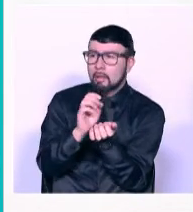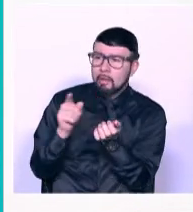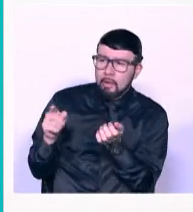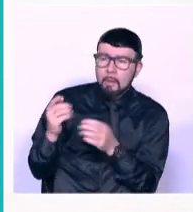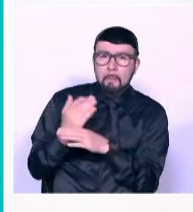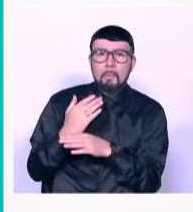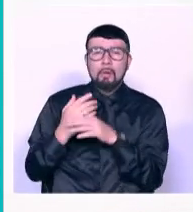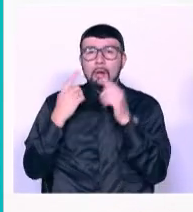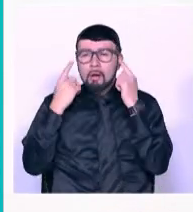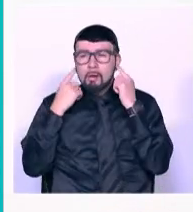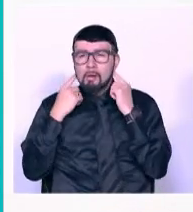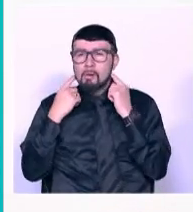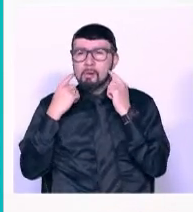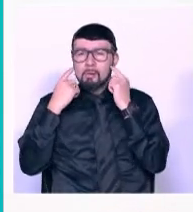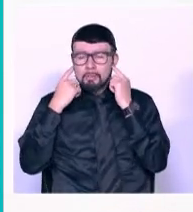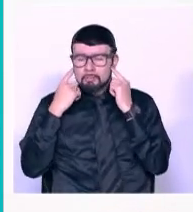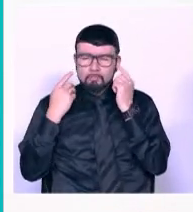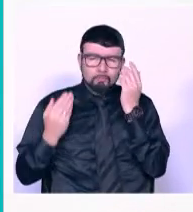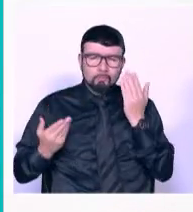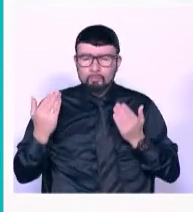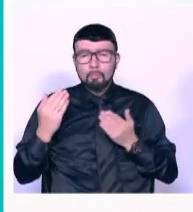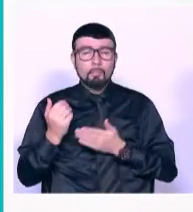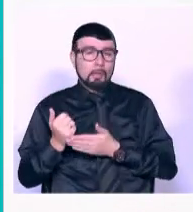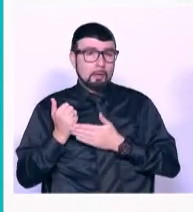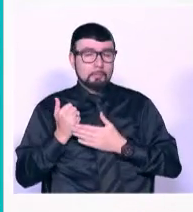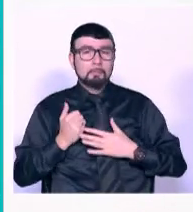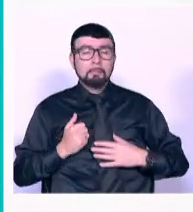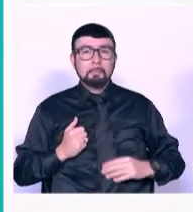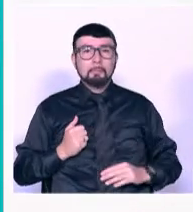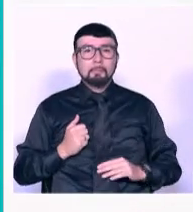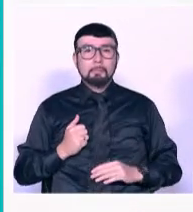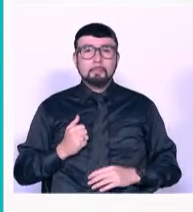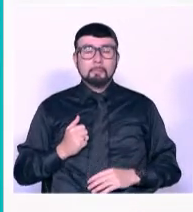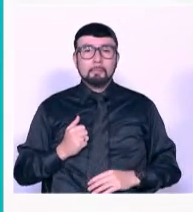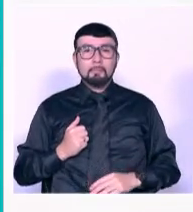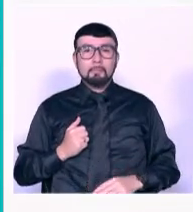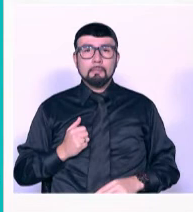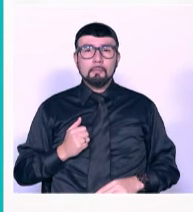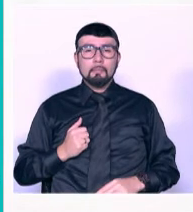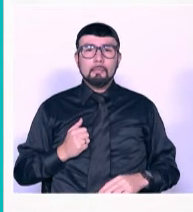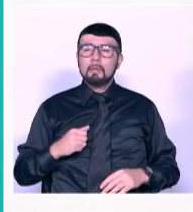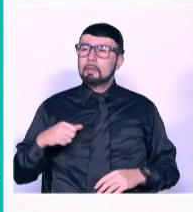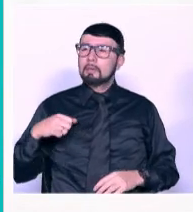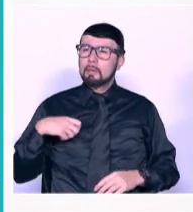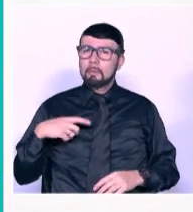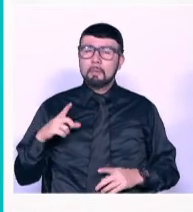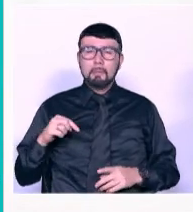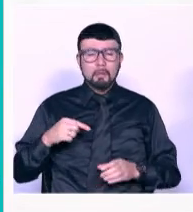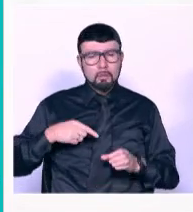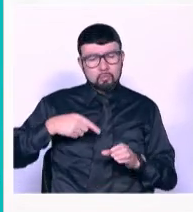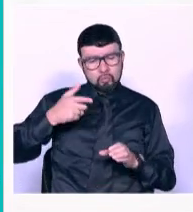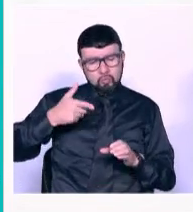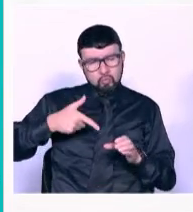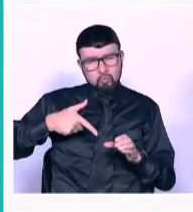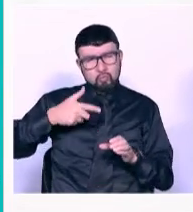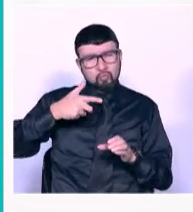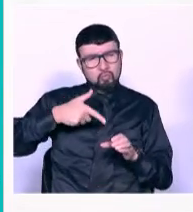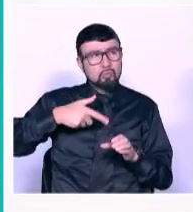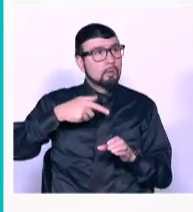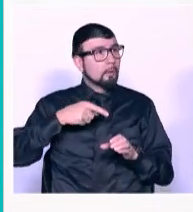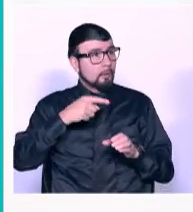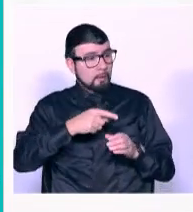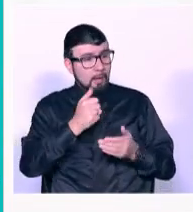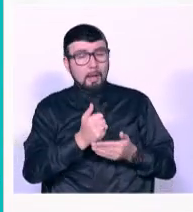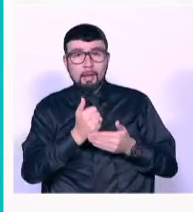de articulares o musculares. También tenemos el láser nos ayuda